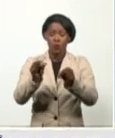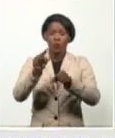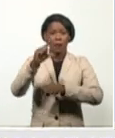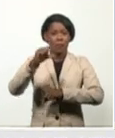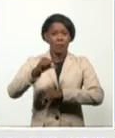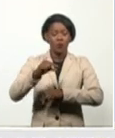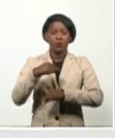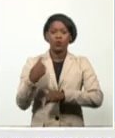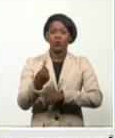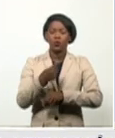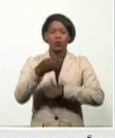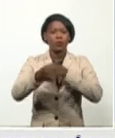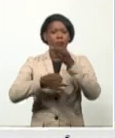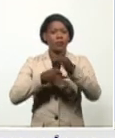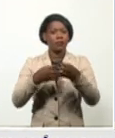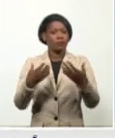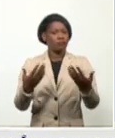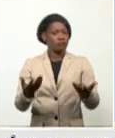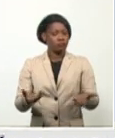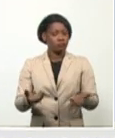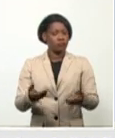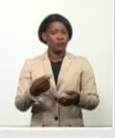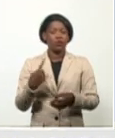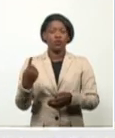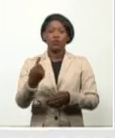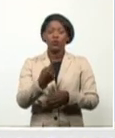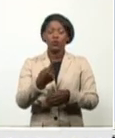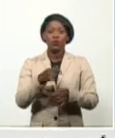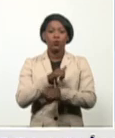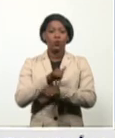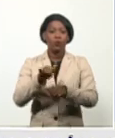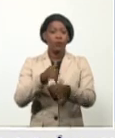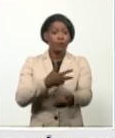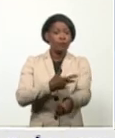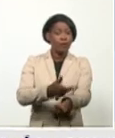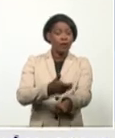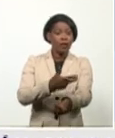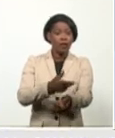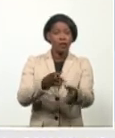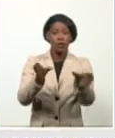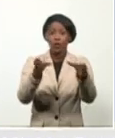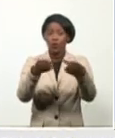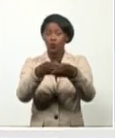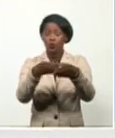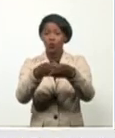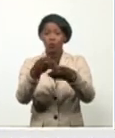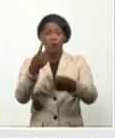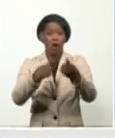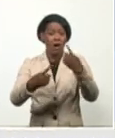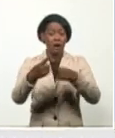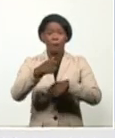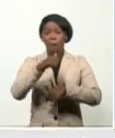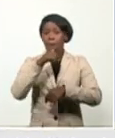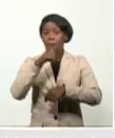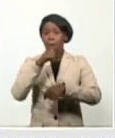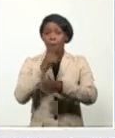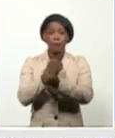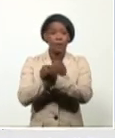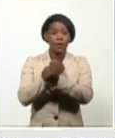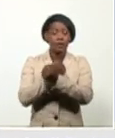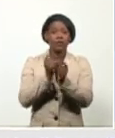que las muestras se toman en dependencia de los grupos de riesgo que existen, excepto los estudios